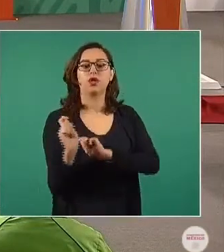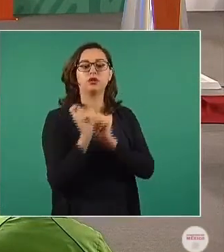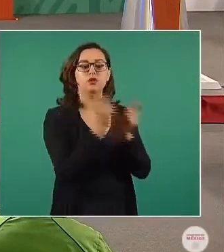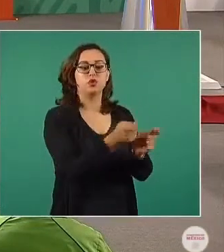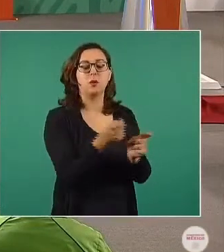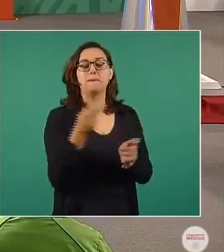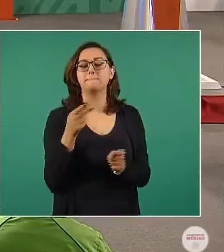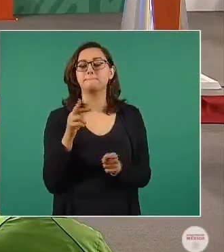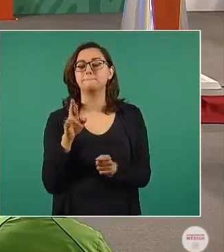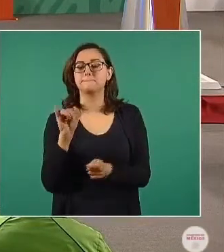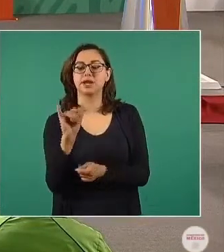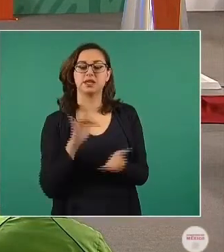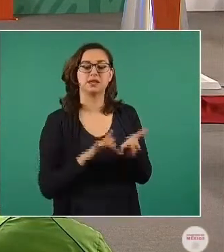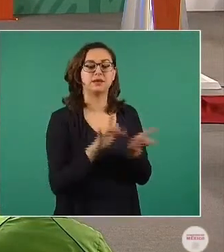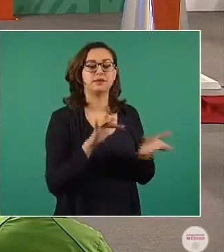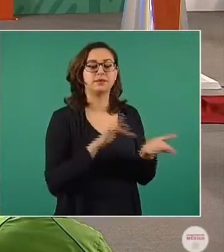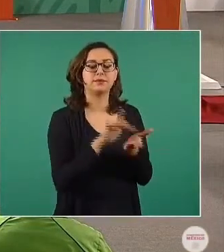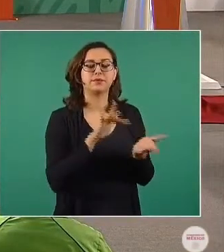del PRI